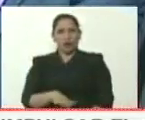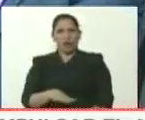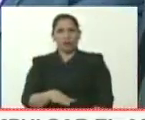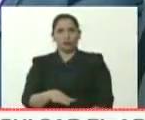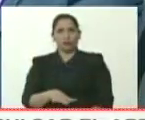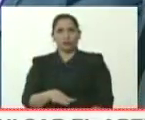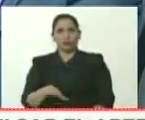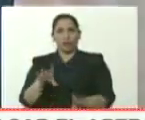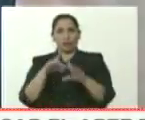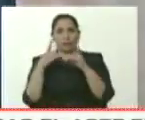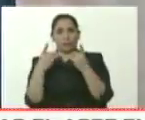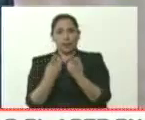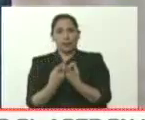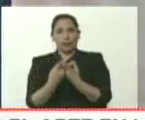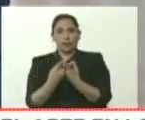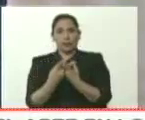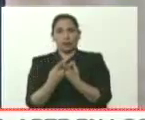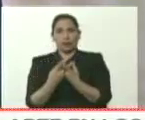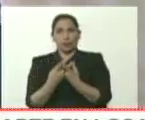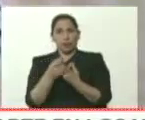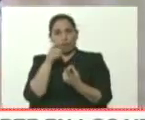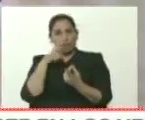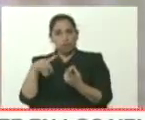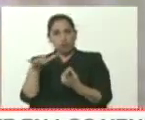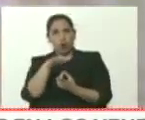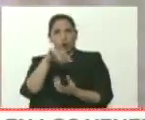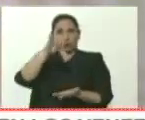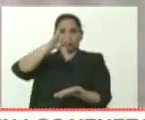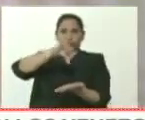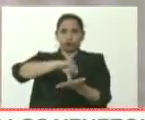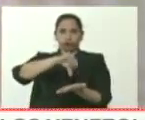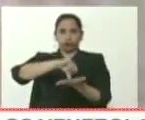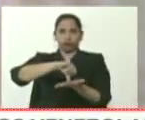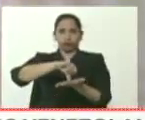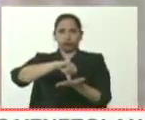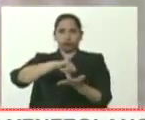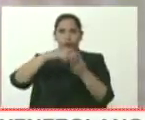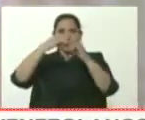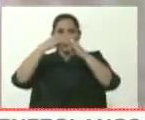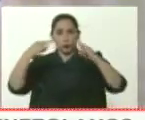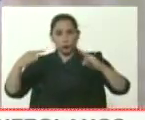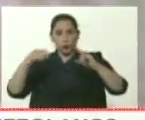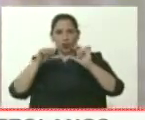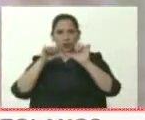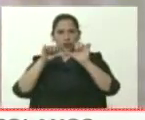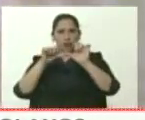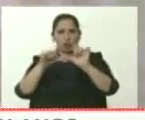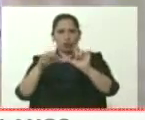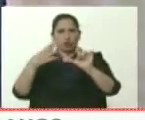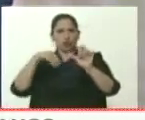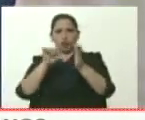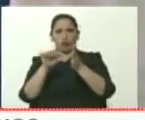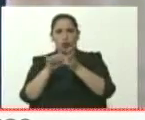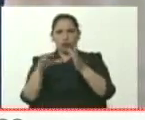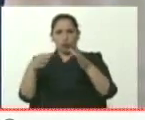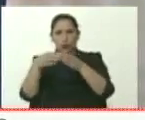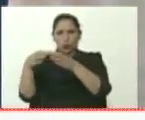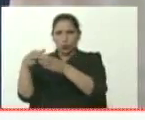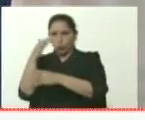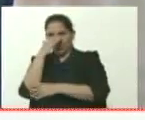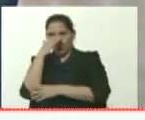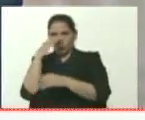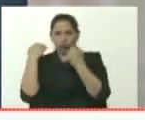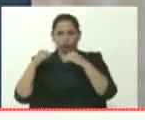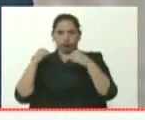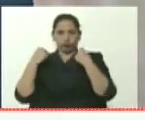en el departamento correspondiente, en la población correspondiente, en la hacienda determinada donde aquellos grupos se